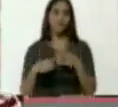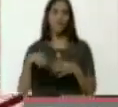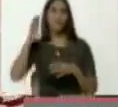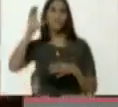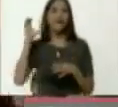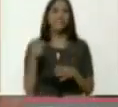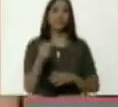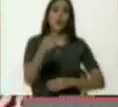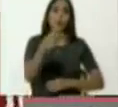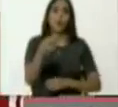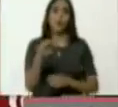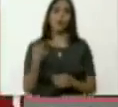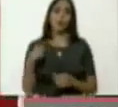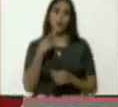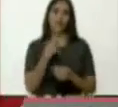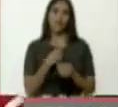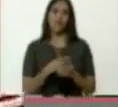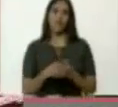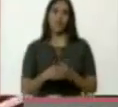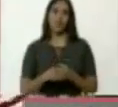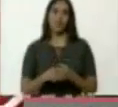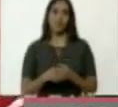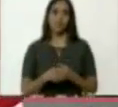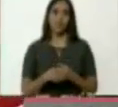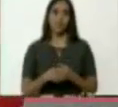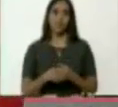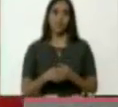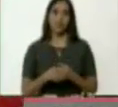poca, yo tengo que decirlo,